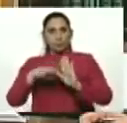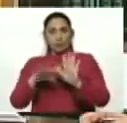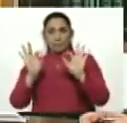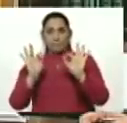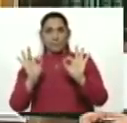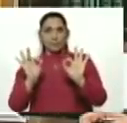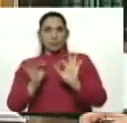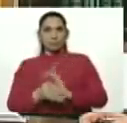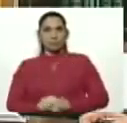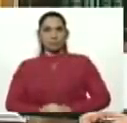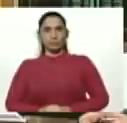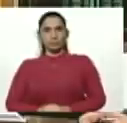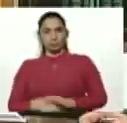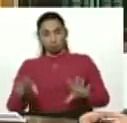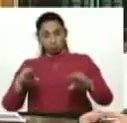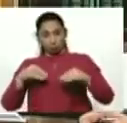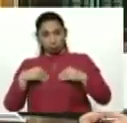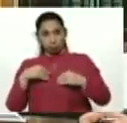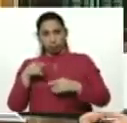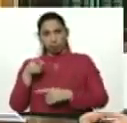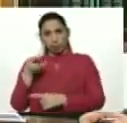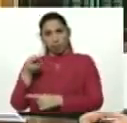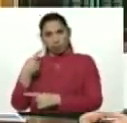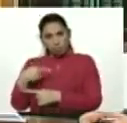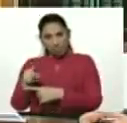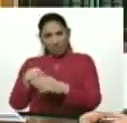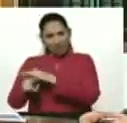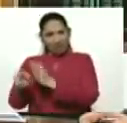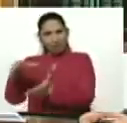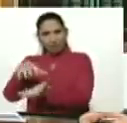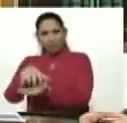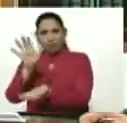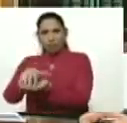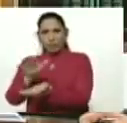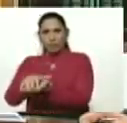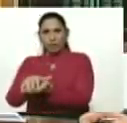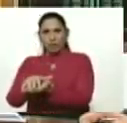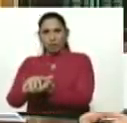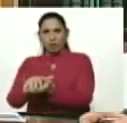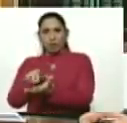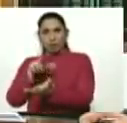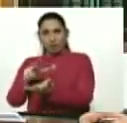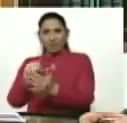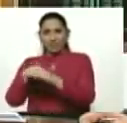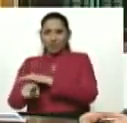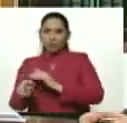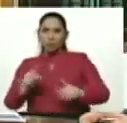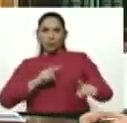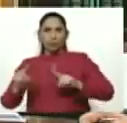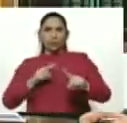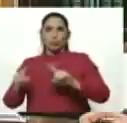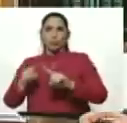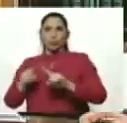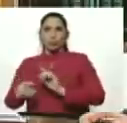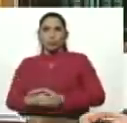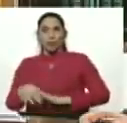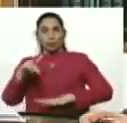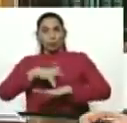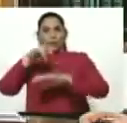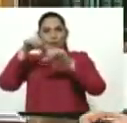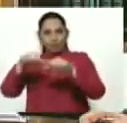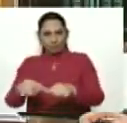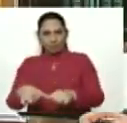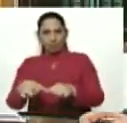especiales que se tomaron ahí. Ahí estaba activado un toque de queda,